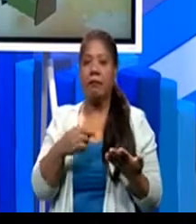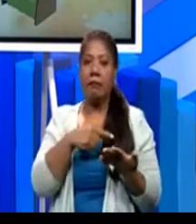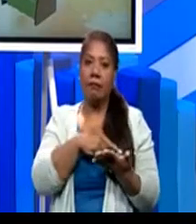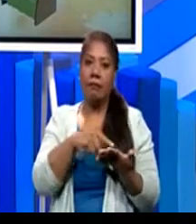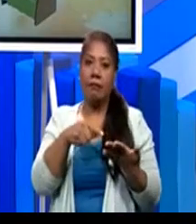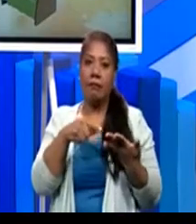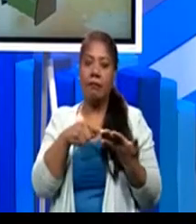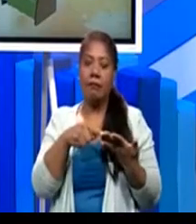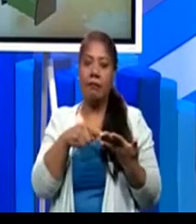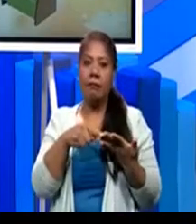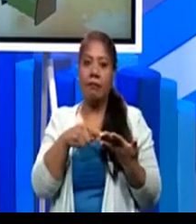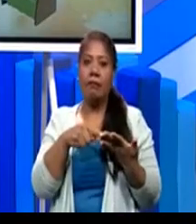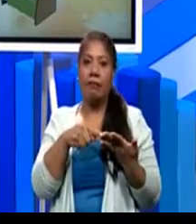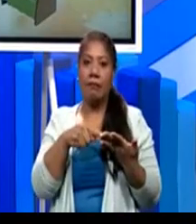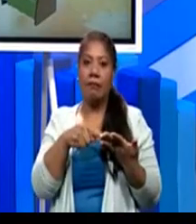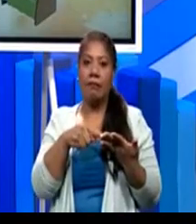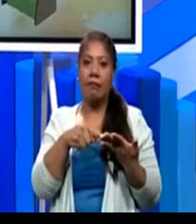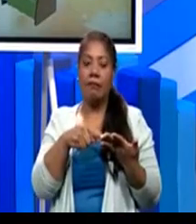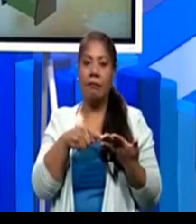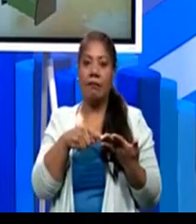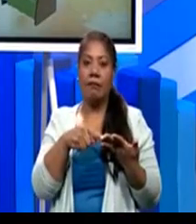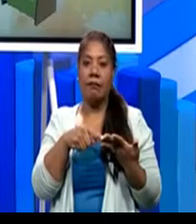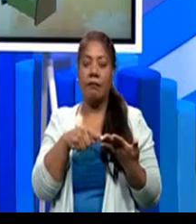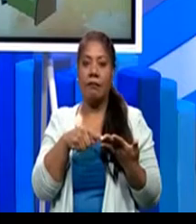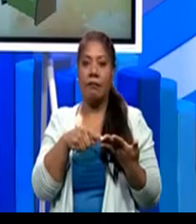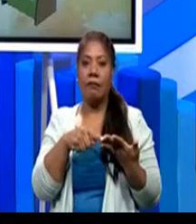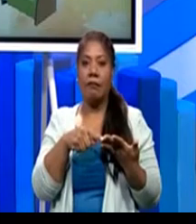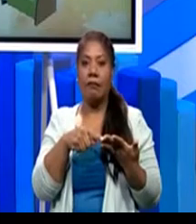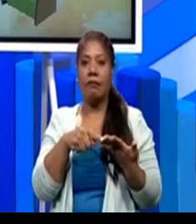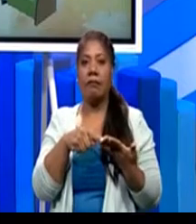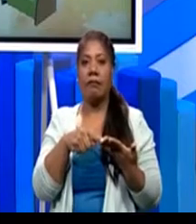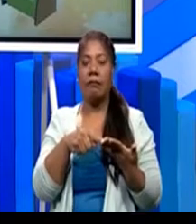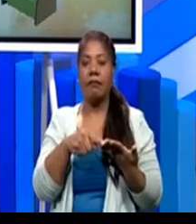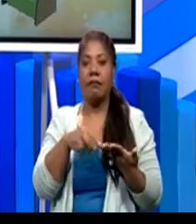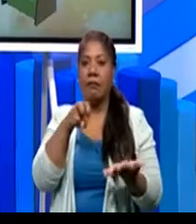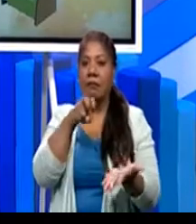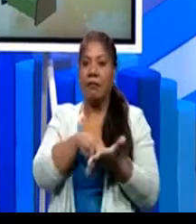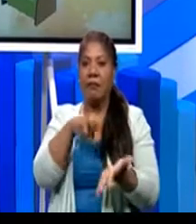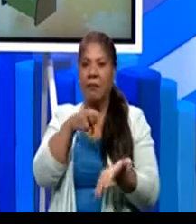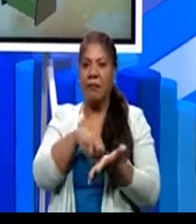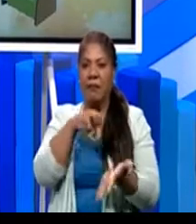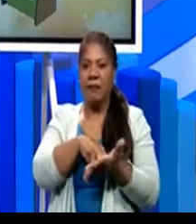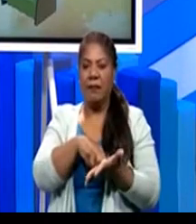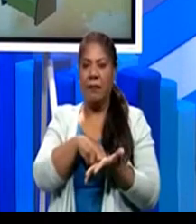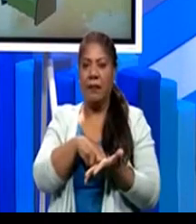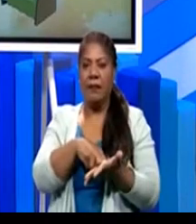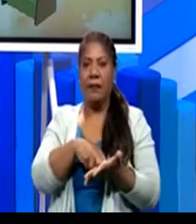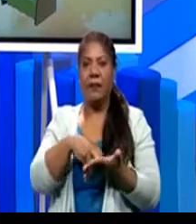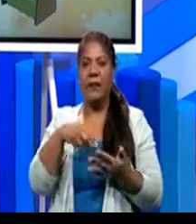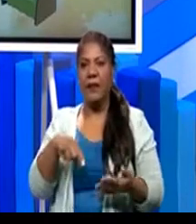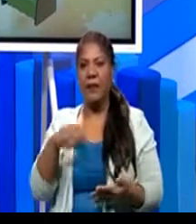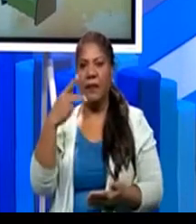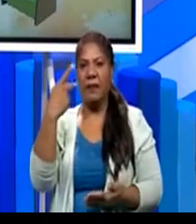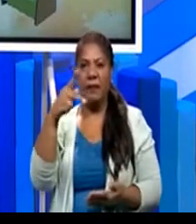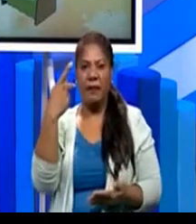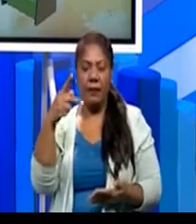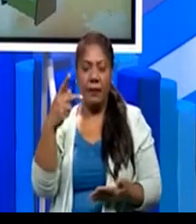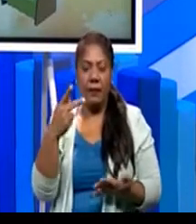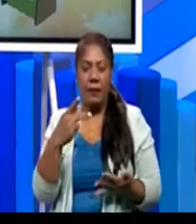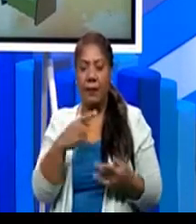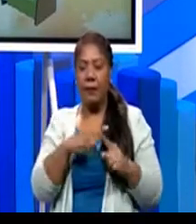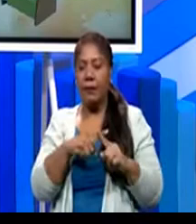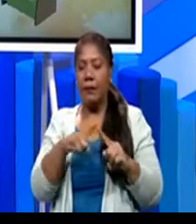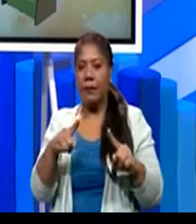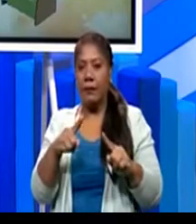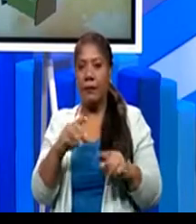para sentarme. ¿De qué color es? ¿Si es de madera? ¿Si es de metal? De diferentes